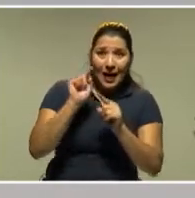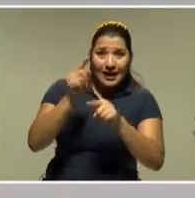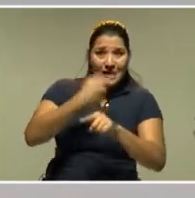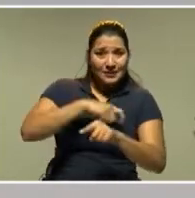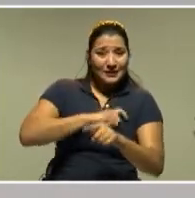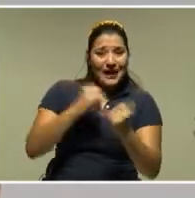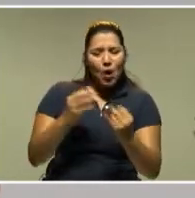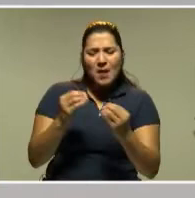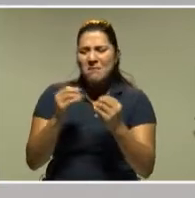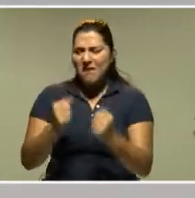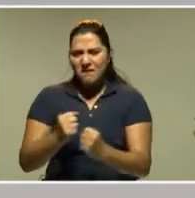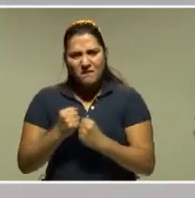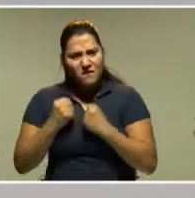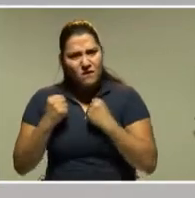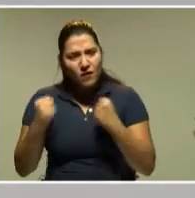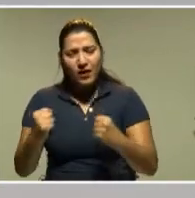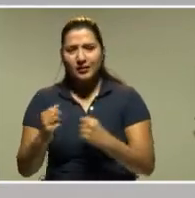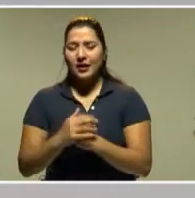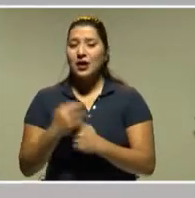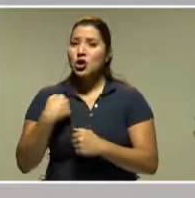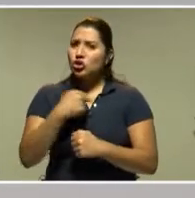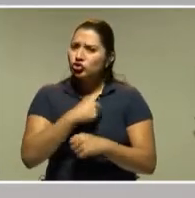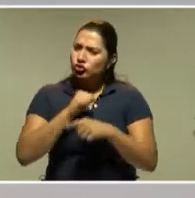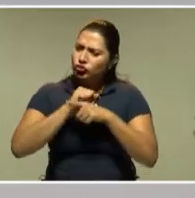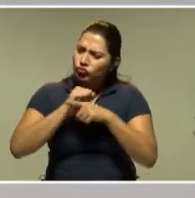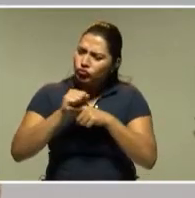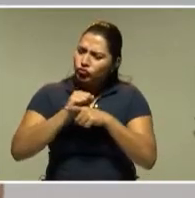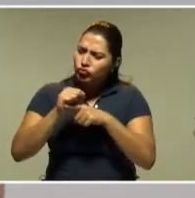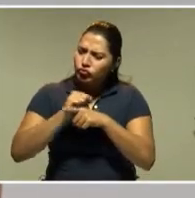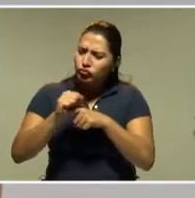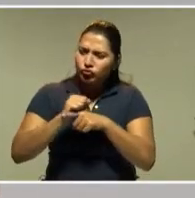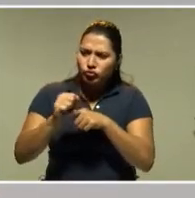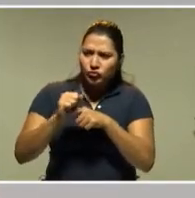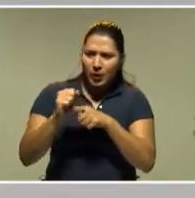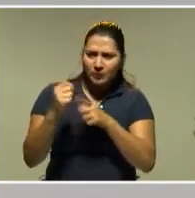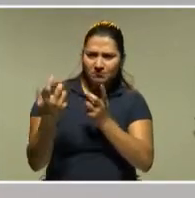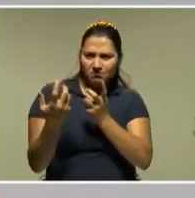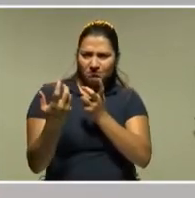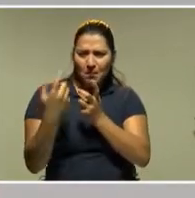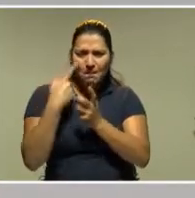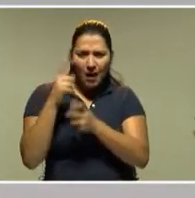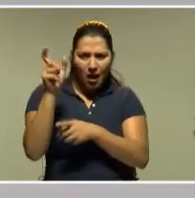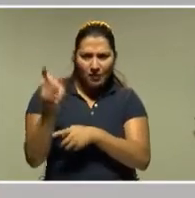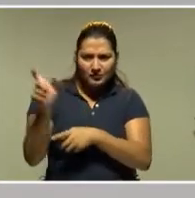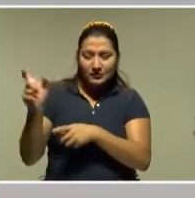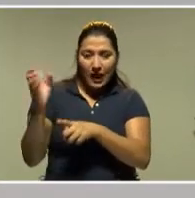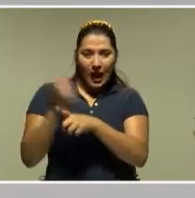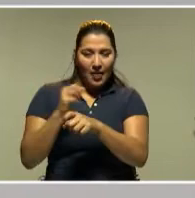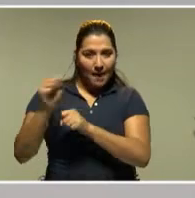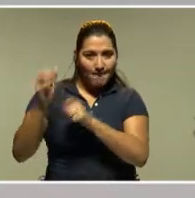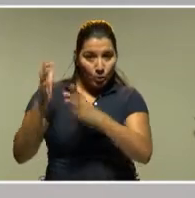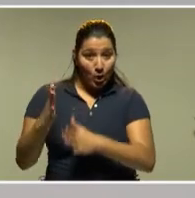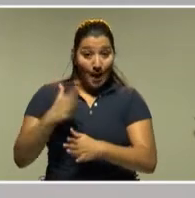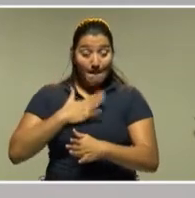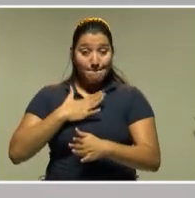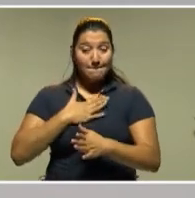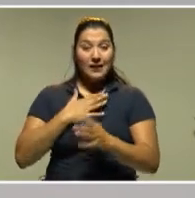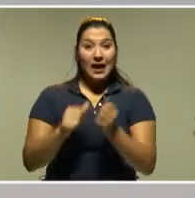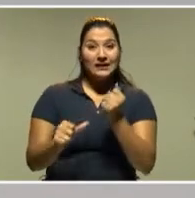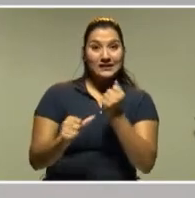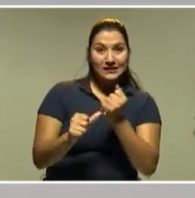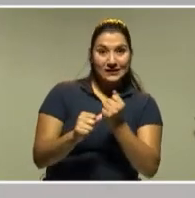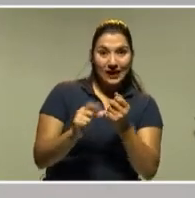son diferentes, nos preparamos siempre para cada boxeadora. Mi entrenador Marco Delgado y mi asistente Francisco